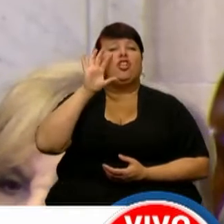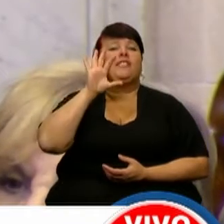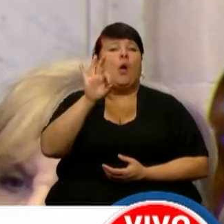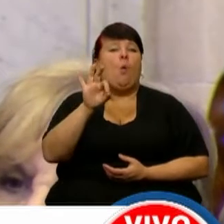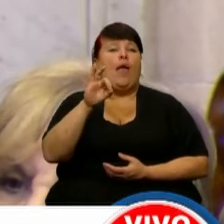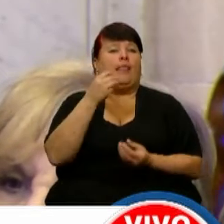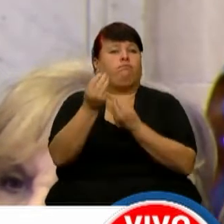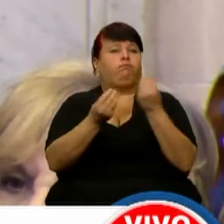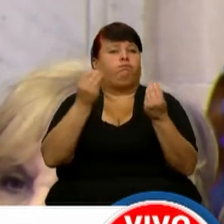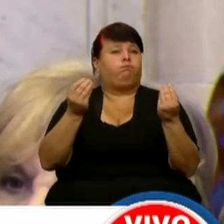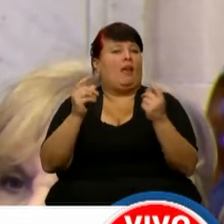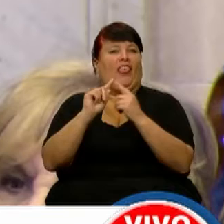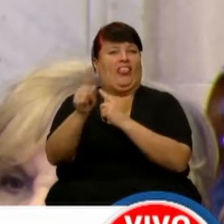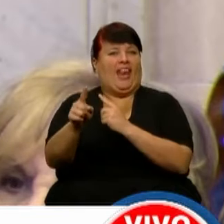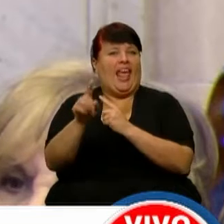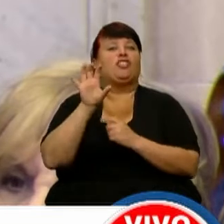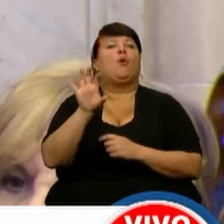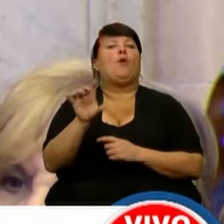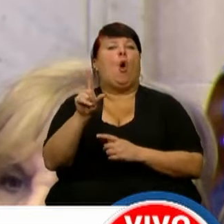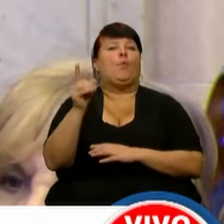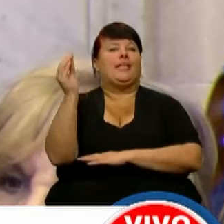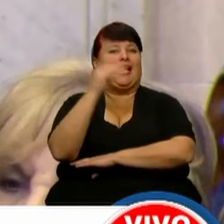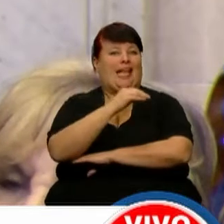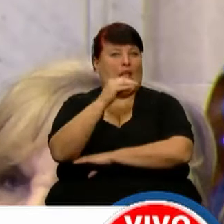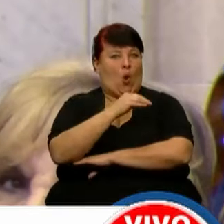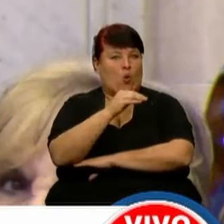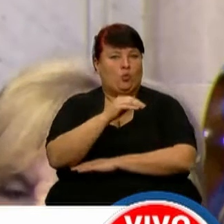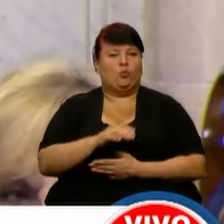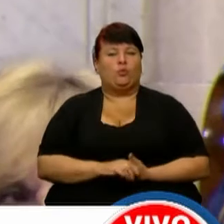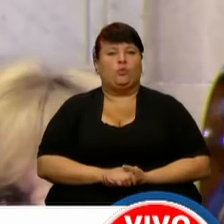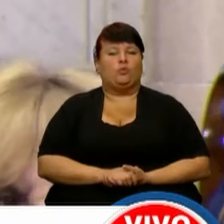750 puestos de trabajo en forma directa en la querida provincia de Santa Cruz.